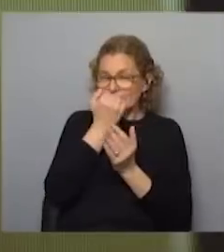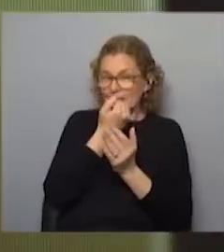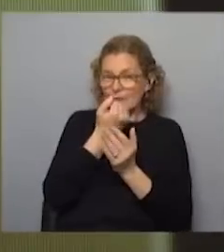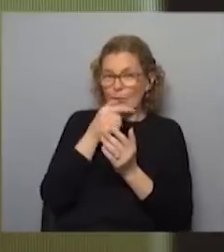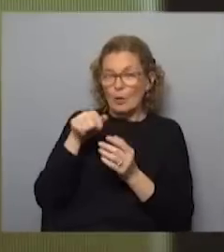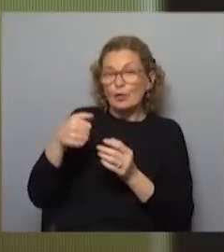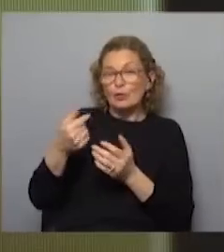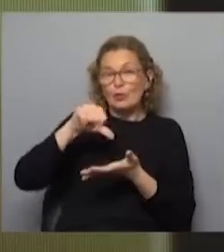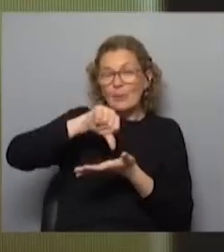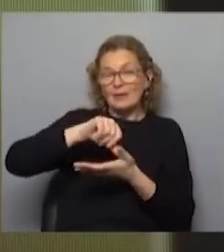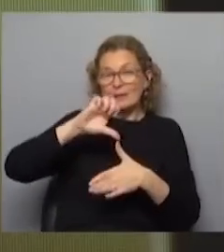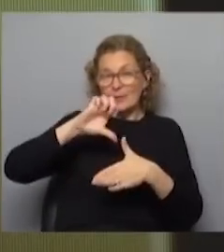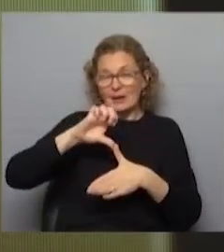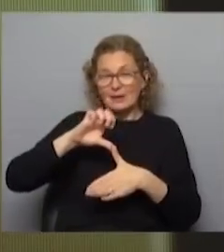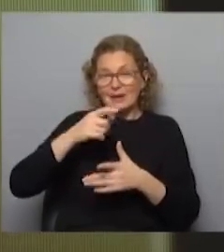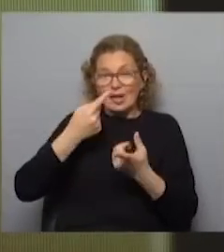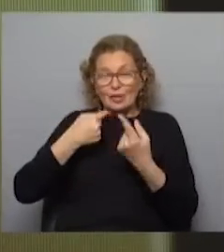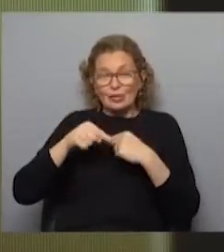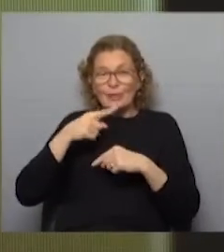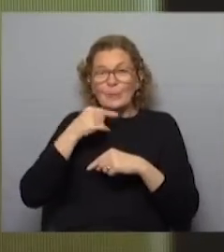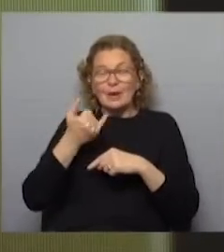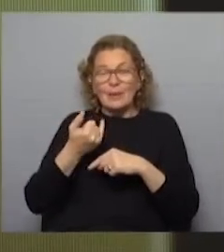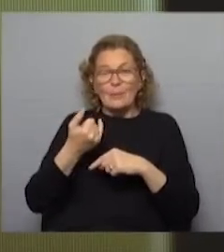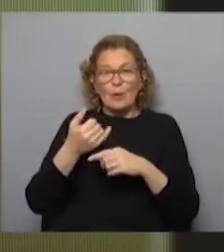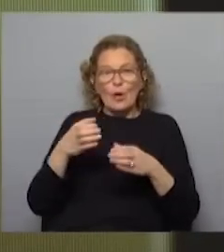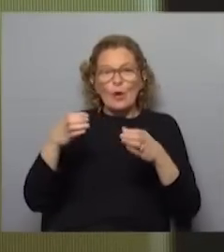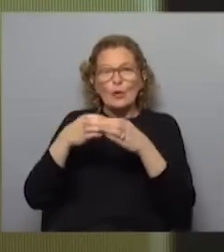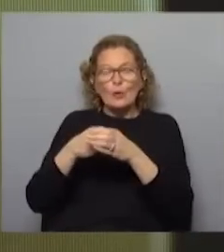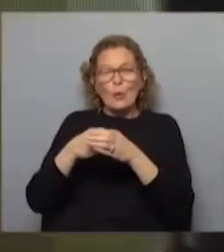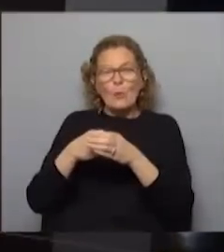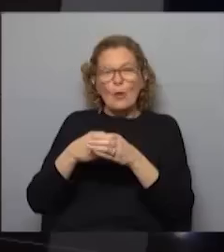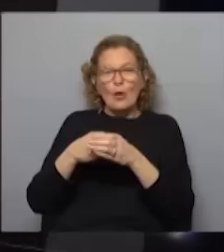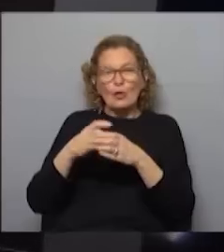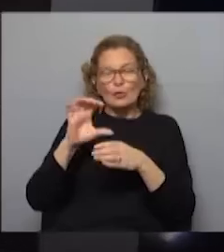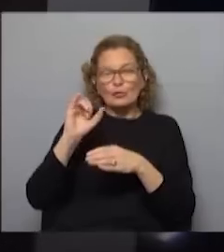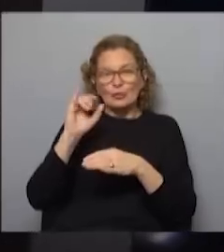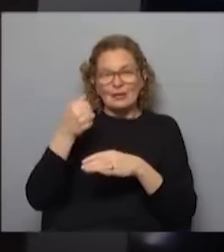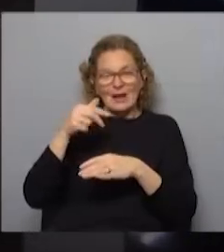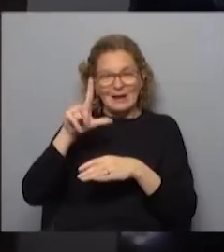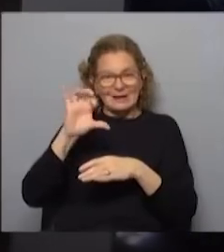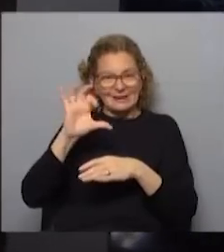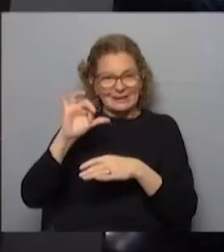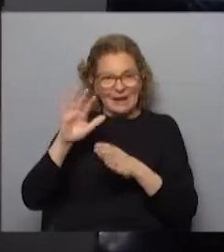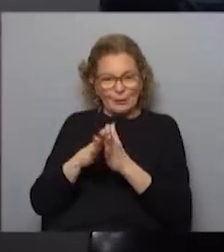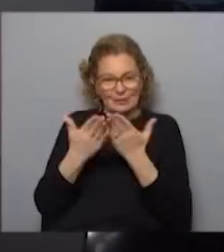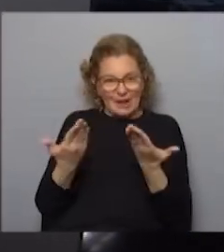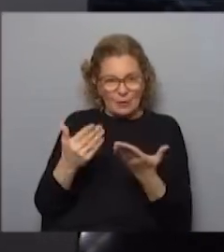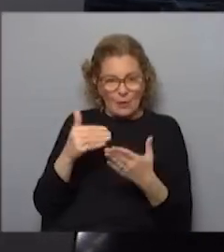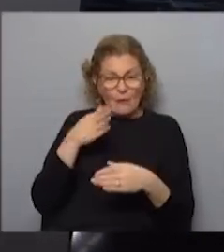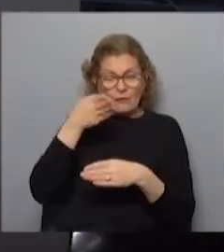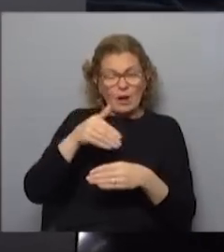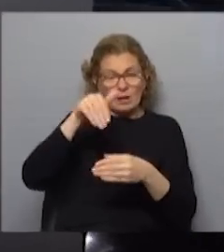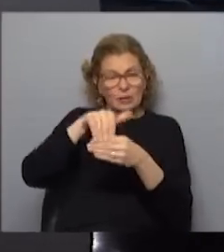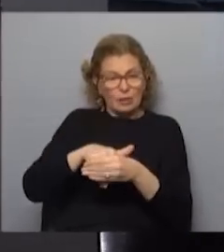sucedía en otros países de América Latina Entonces por ejemplo que el partido comunista el partido socialista tuviera un diario se presentara las elecciones